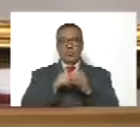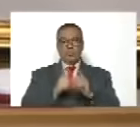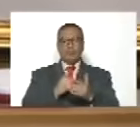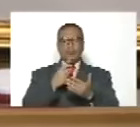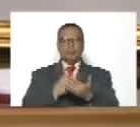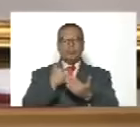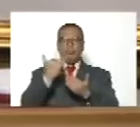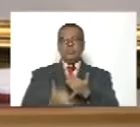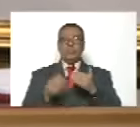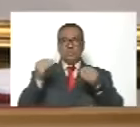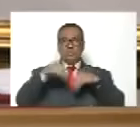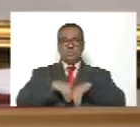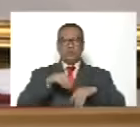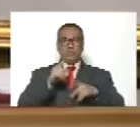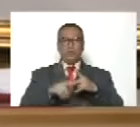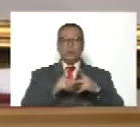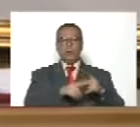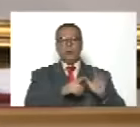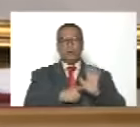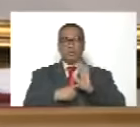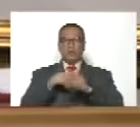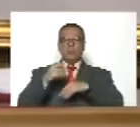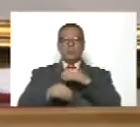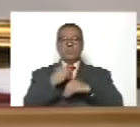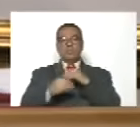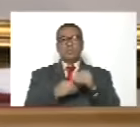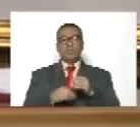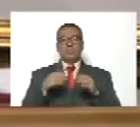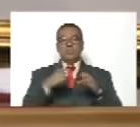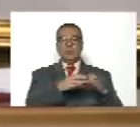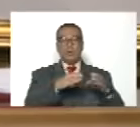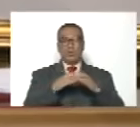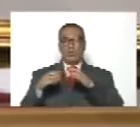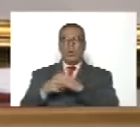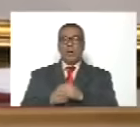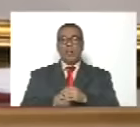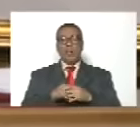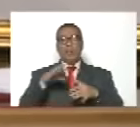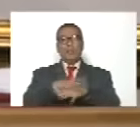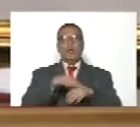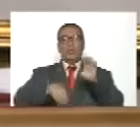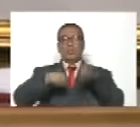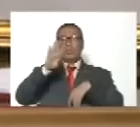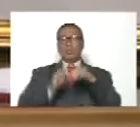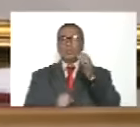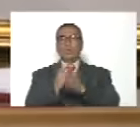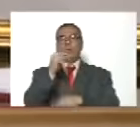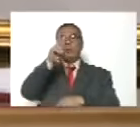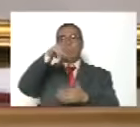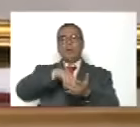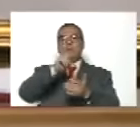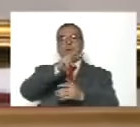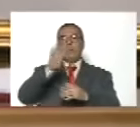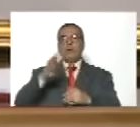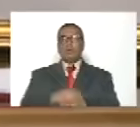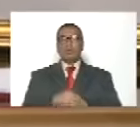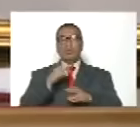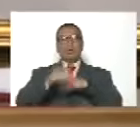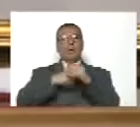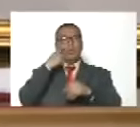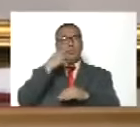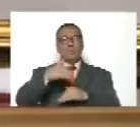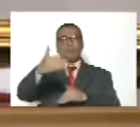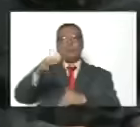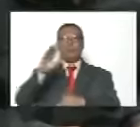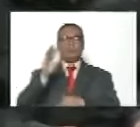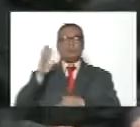proyecto de acta leído por el subsecretario correspondiente a la sesión ordinaria del martes 14 de mayo de 2024, sírvanse a manifestar con la